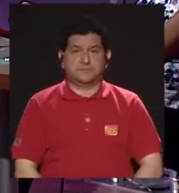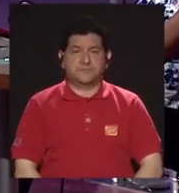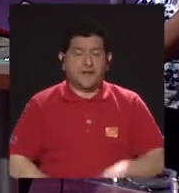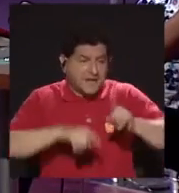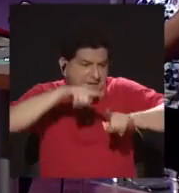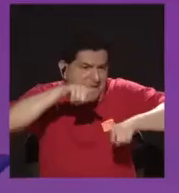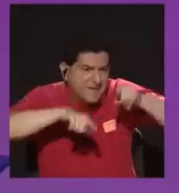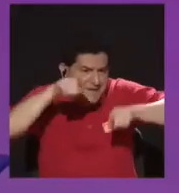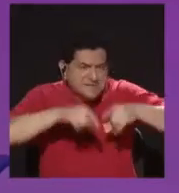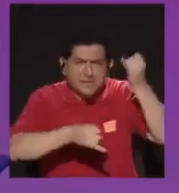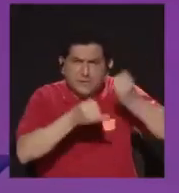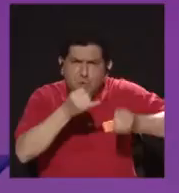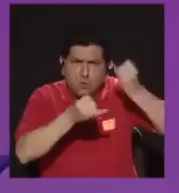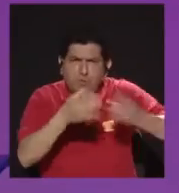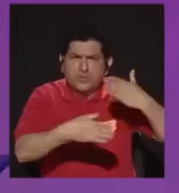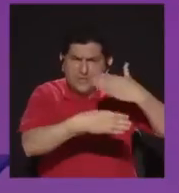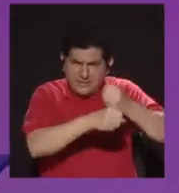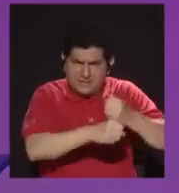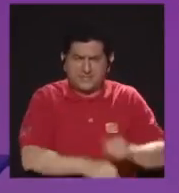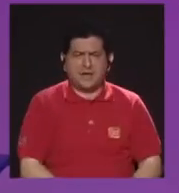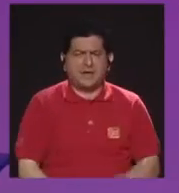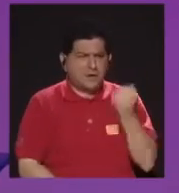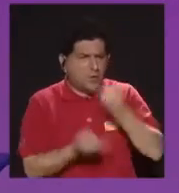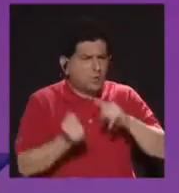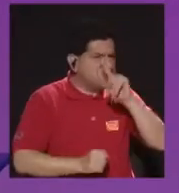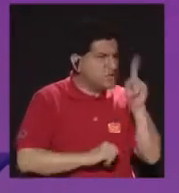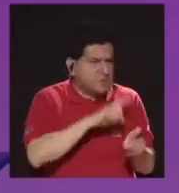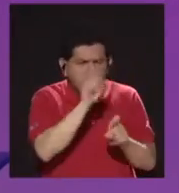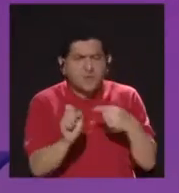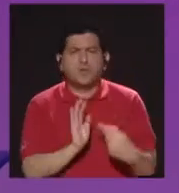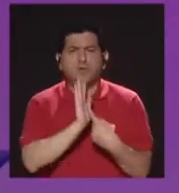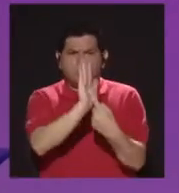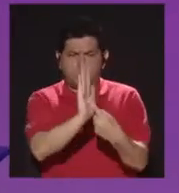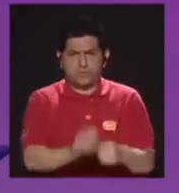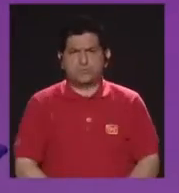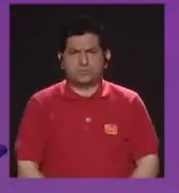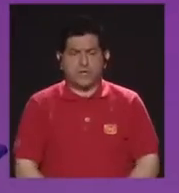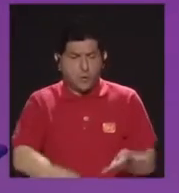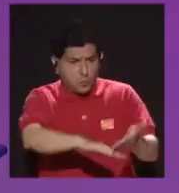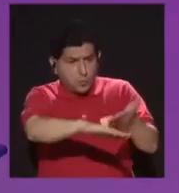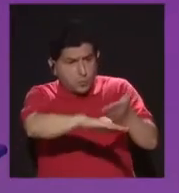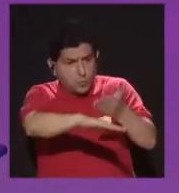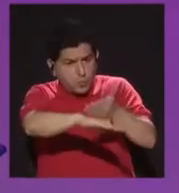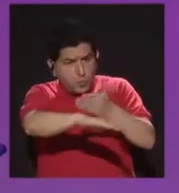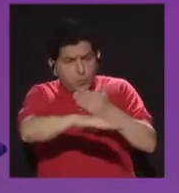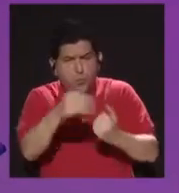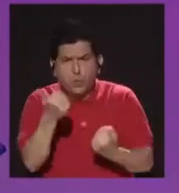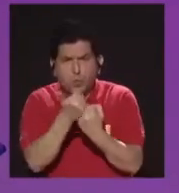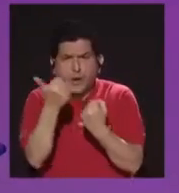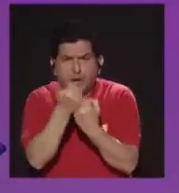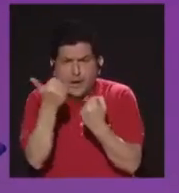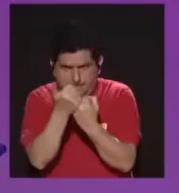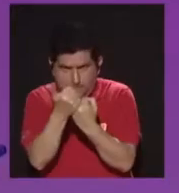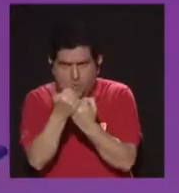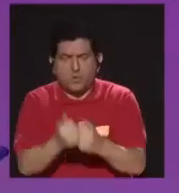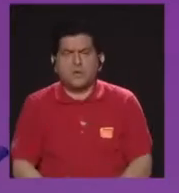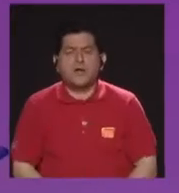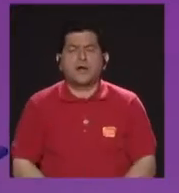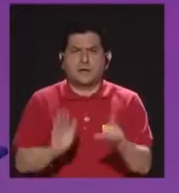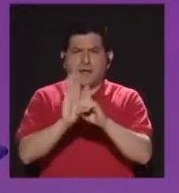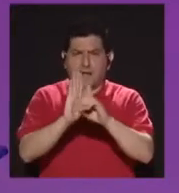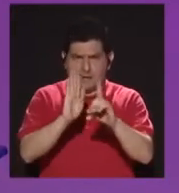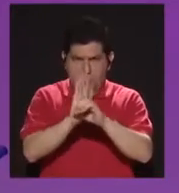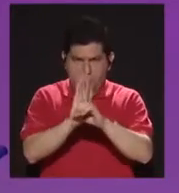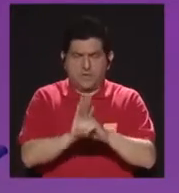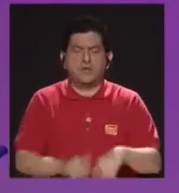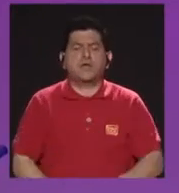estadísticas últimas que se han hecho las últimas encuestas han demostrado un gran crecimiento a favor del apoyo de los derechos